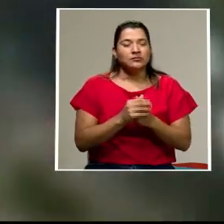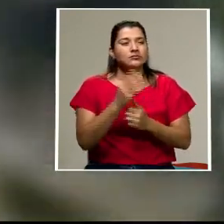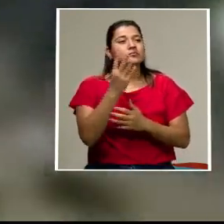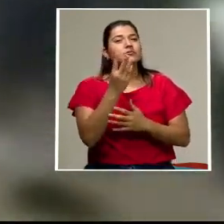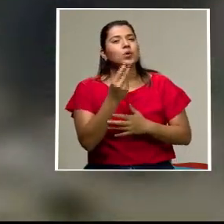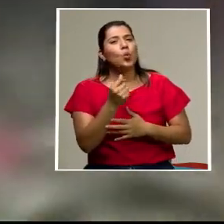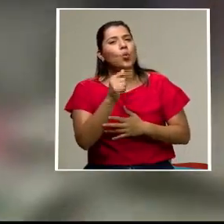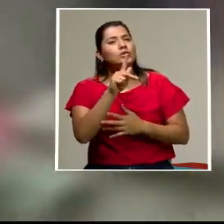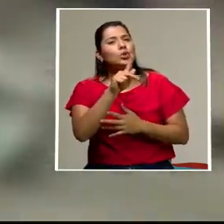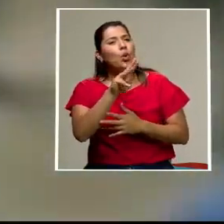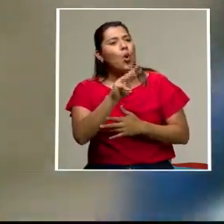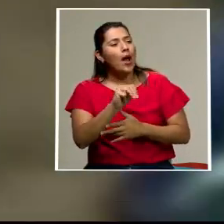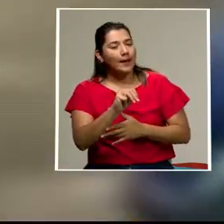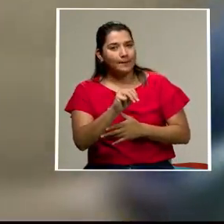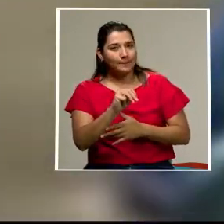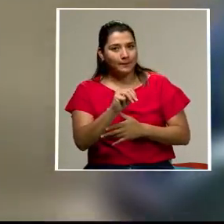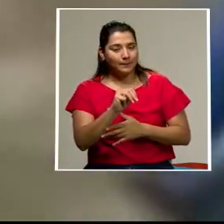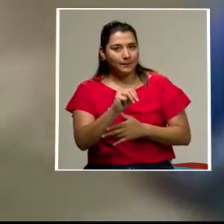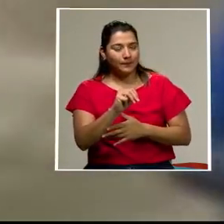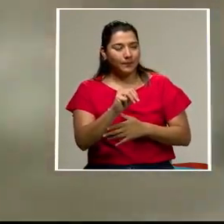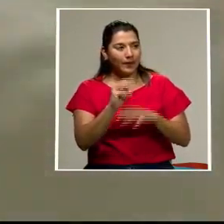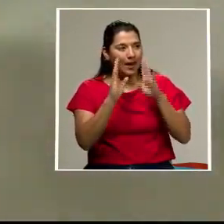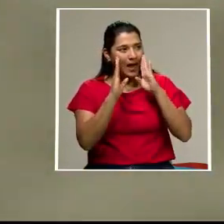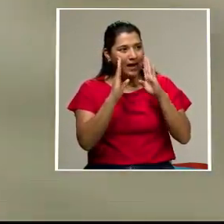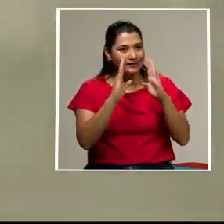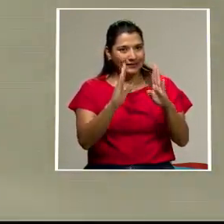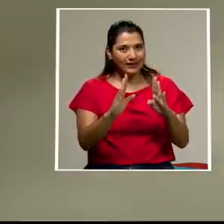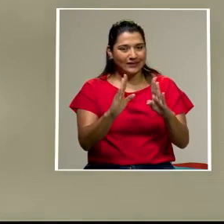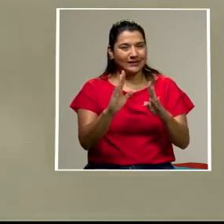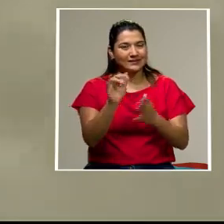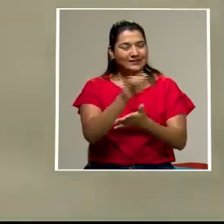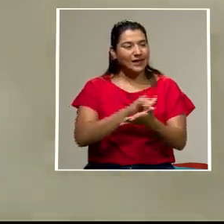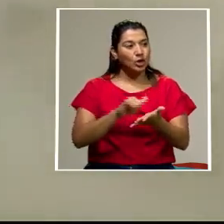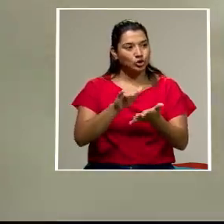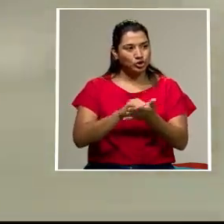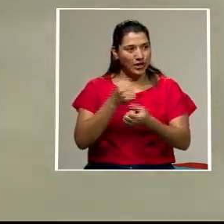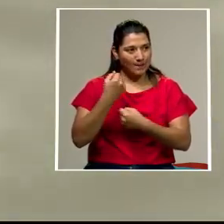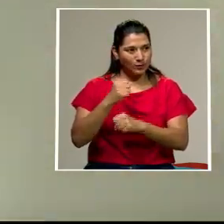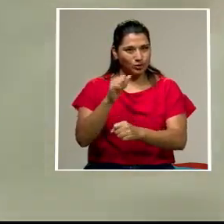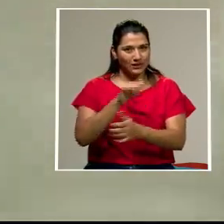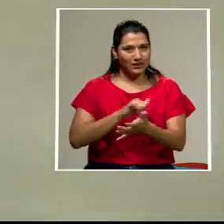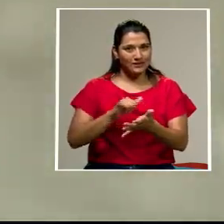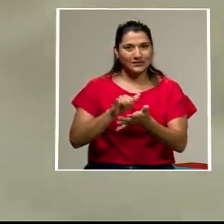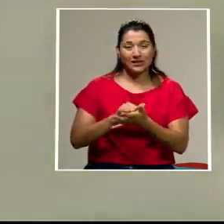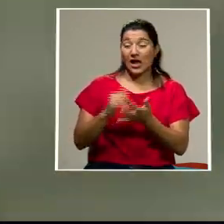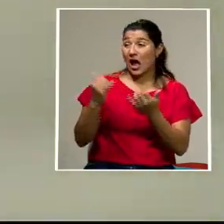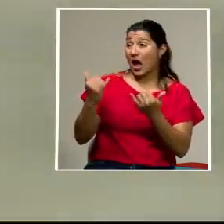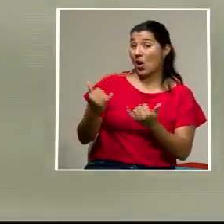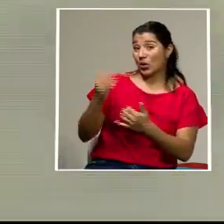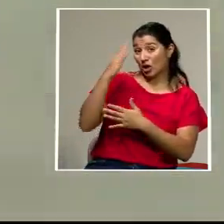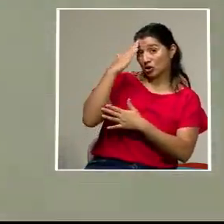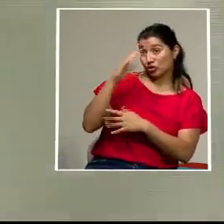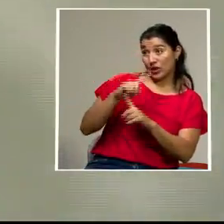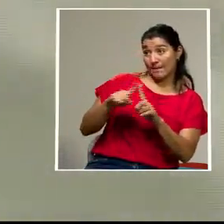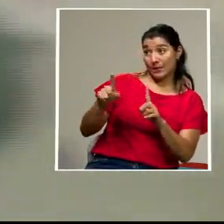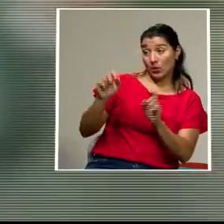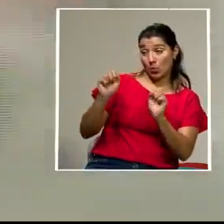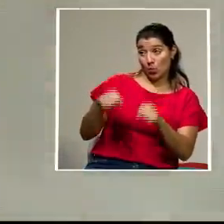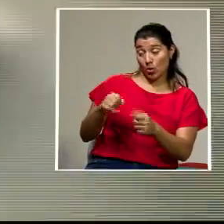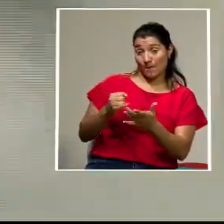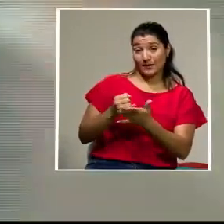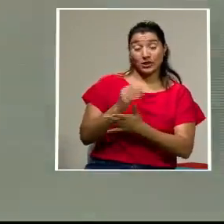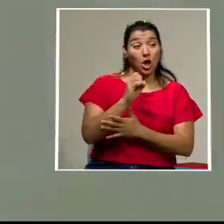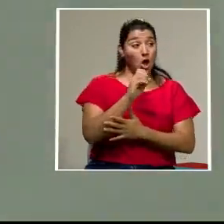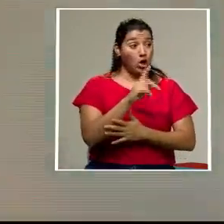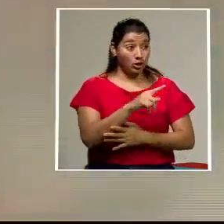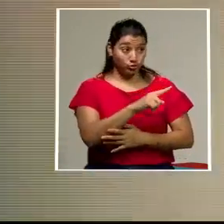¿Cuántos kilómetros es la red pluvial, por lo menos de San José, lo que cubre la municipalidad de San José? No tengo en este momento este dato, pero se lo puedo averiguar. Okay. ¿Sí se